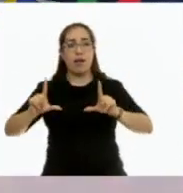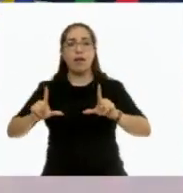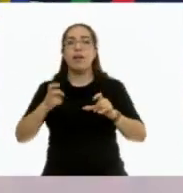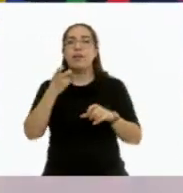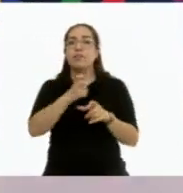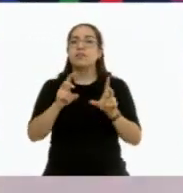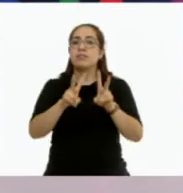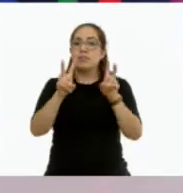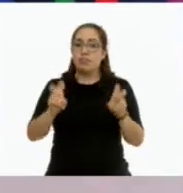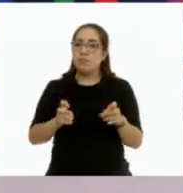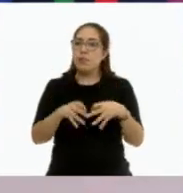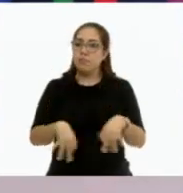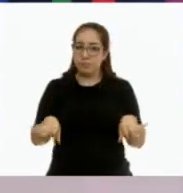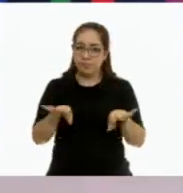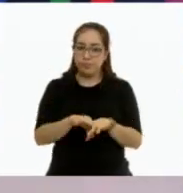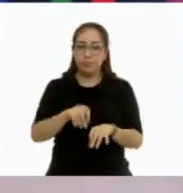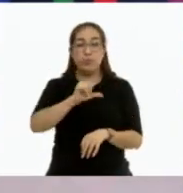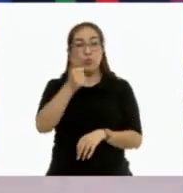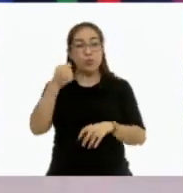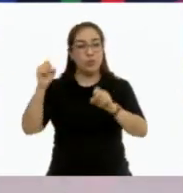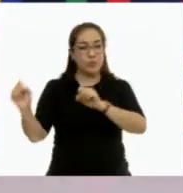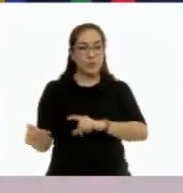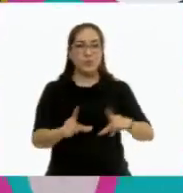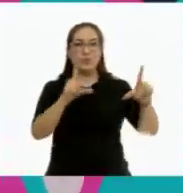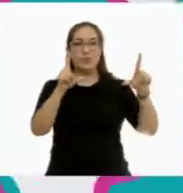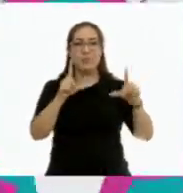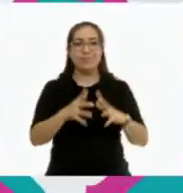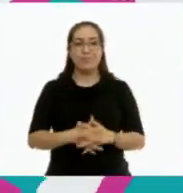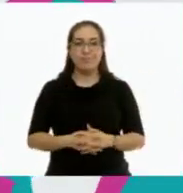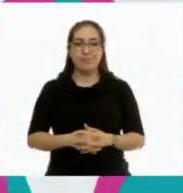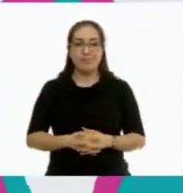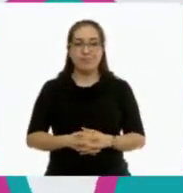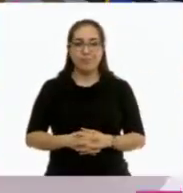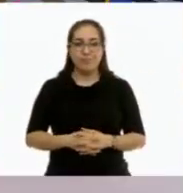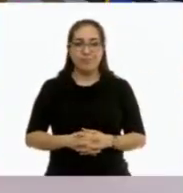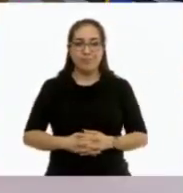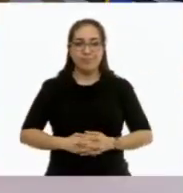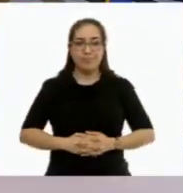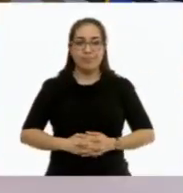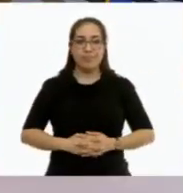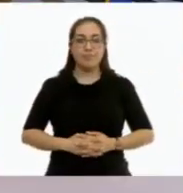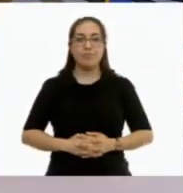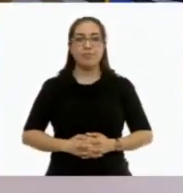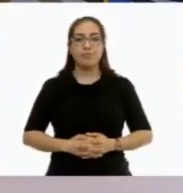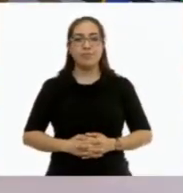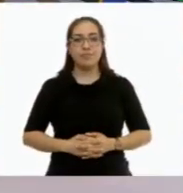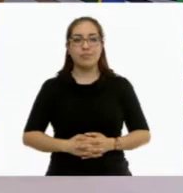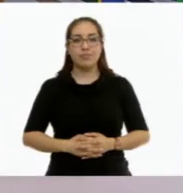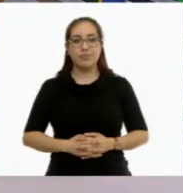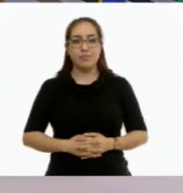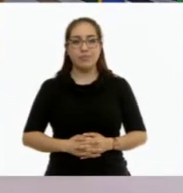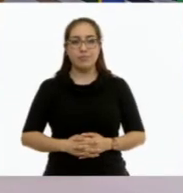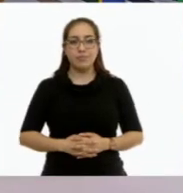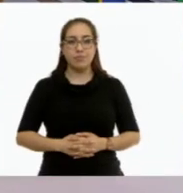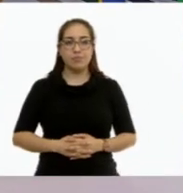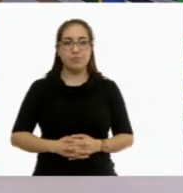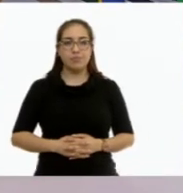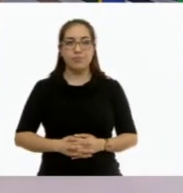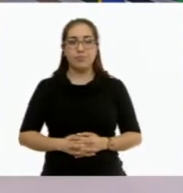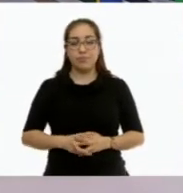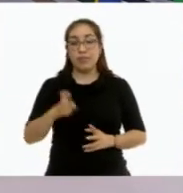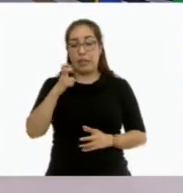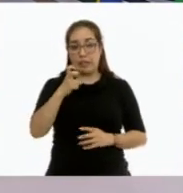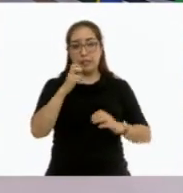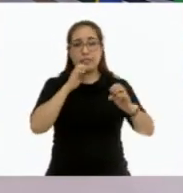principal. Pasamos al siguiente formato. El cuestionario va a estar conformado